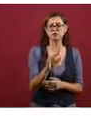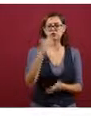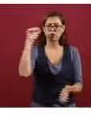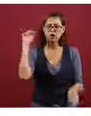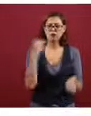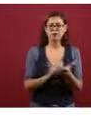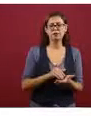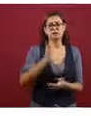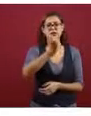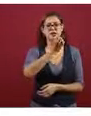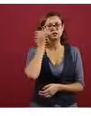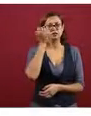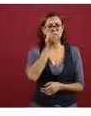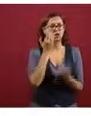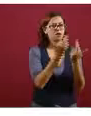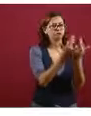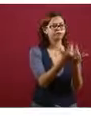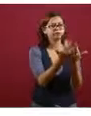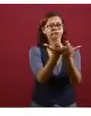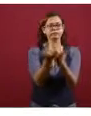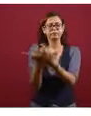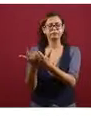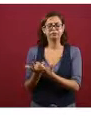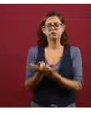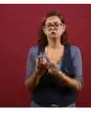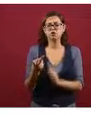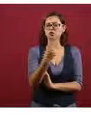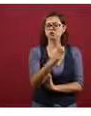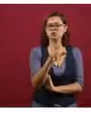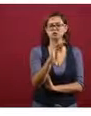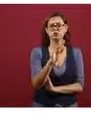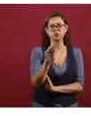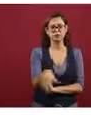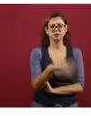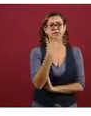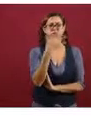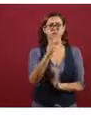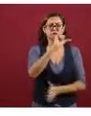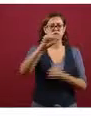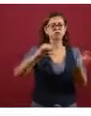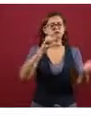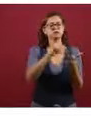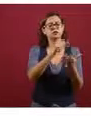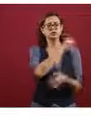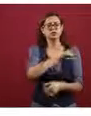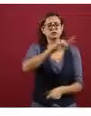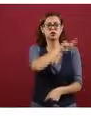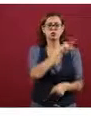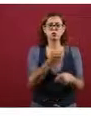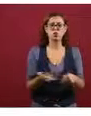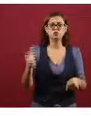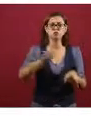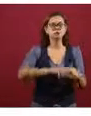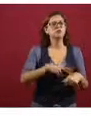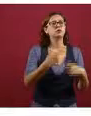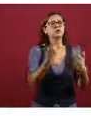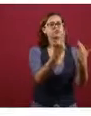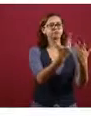19.198 escuelas con afectaciones, 297 centros de salud y hospitales dañados